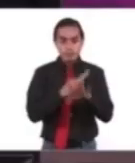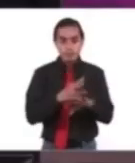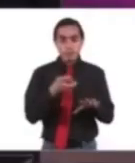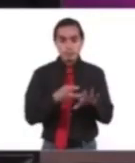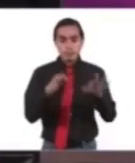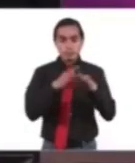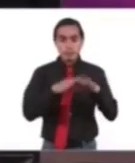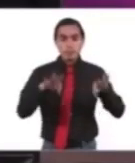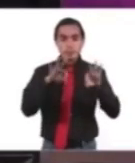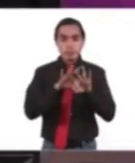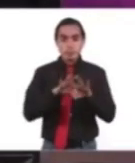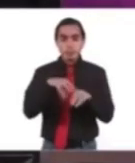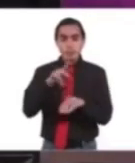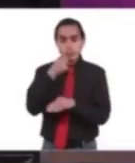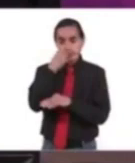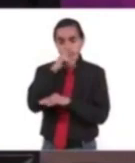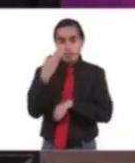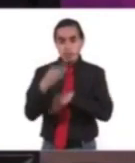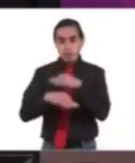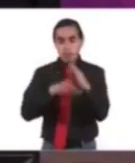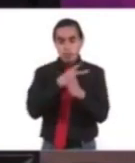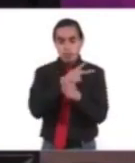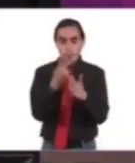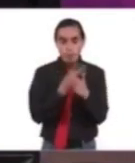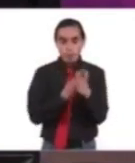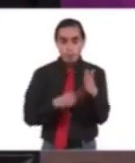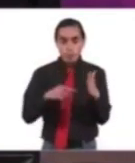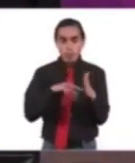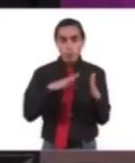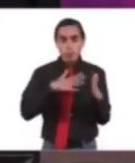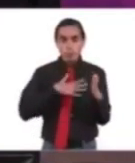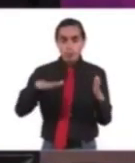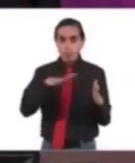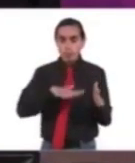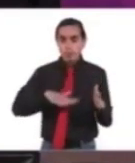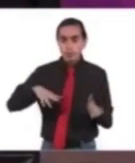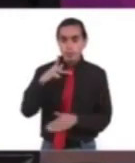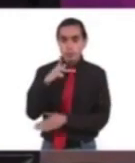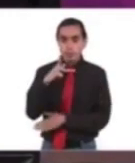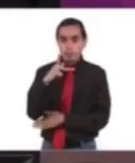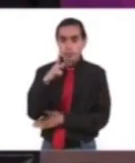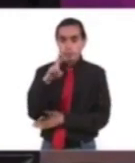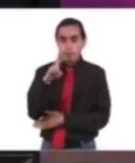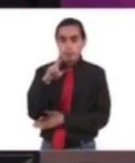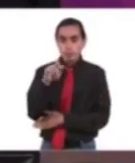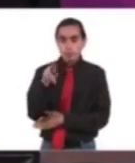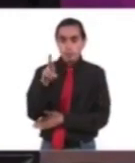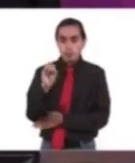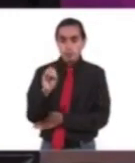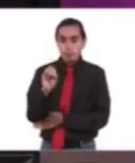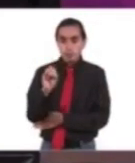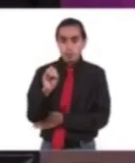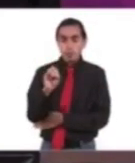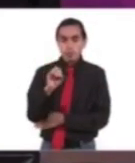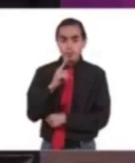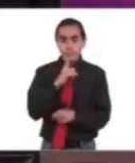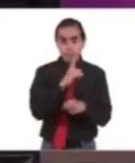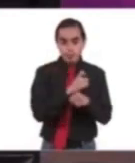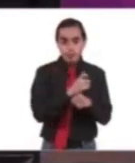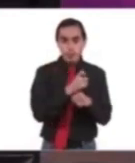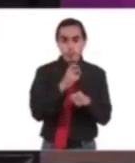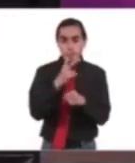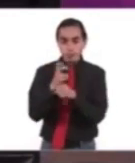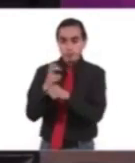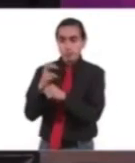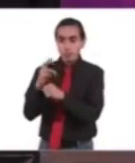relevante. Bueno, para todo el proyecto de Puerto Peñasco, en sus cuatro, bueno, vamos a decir tres etapas, la primera tiene dos fases, pero